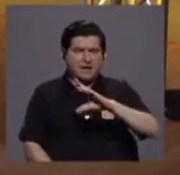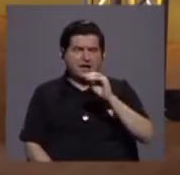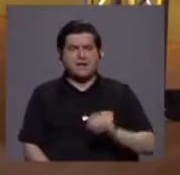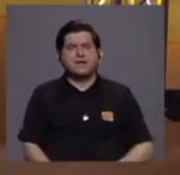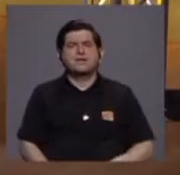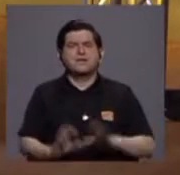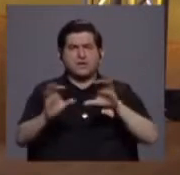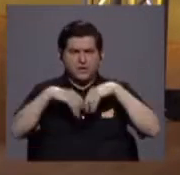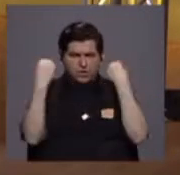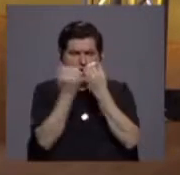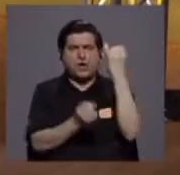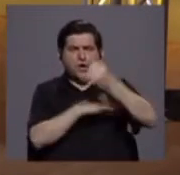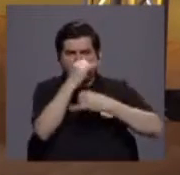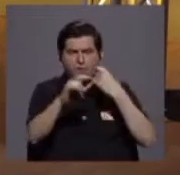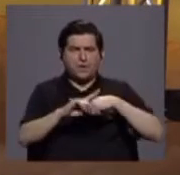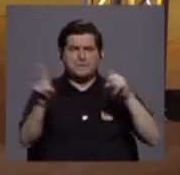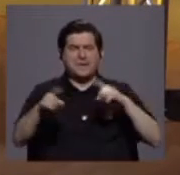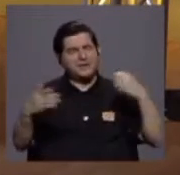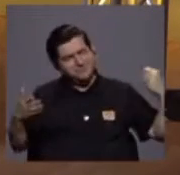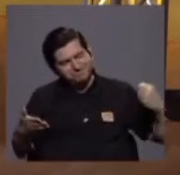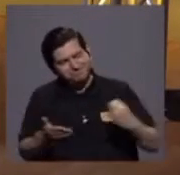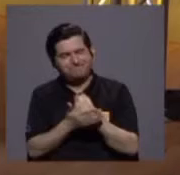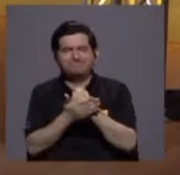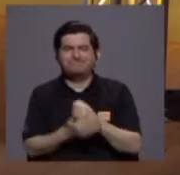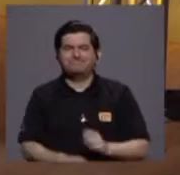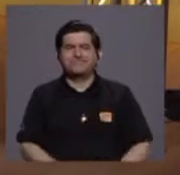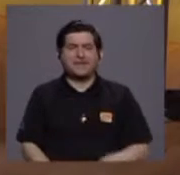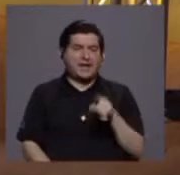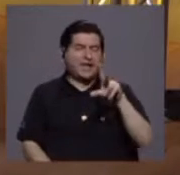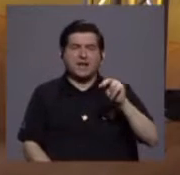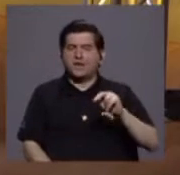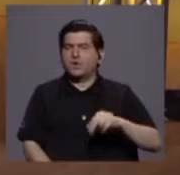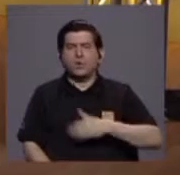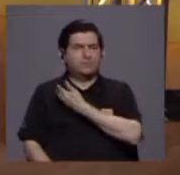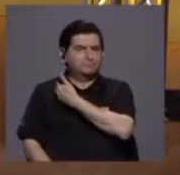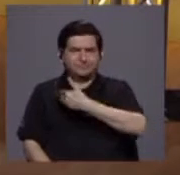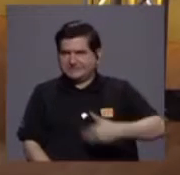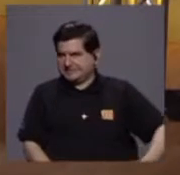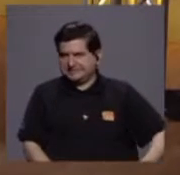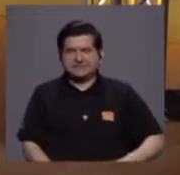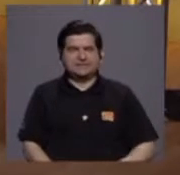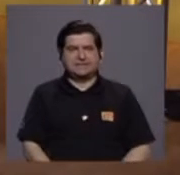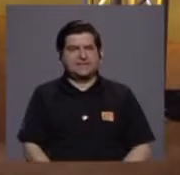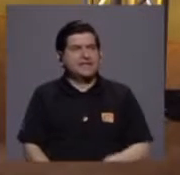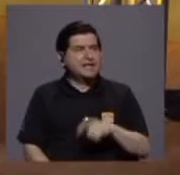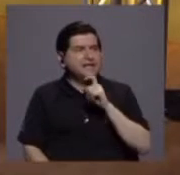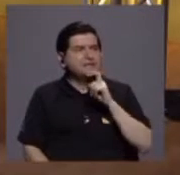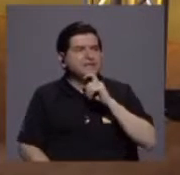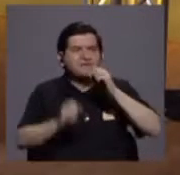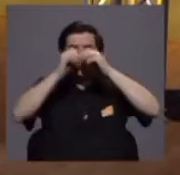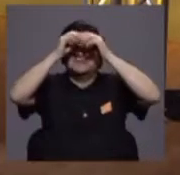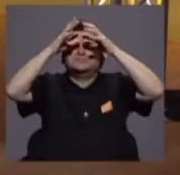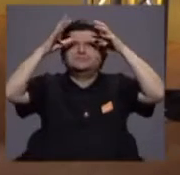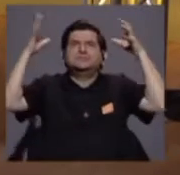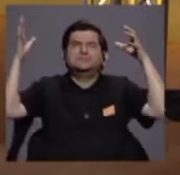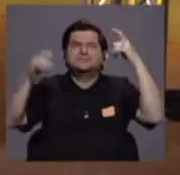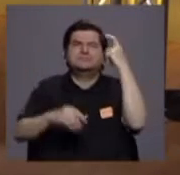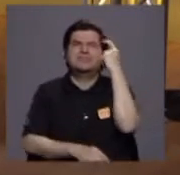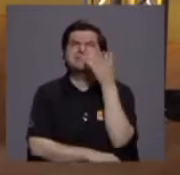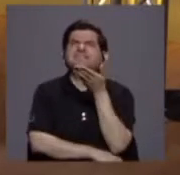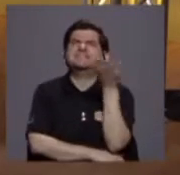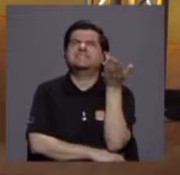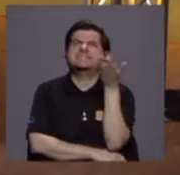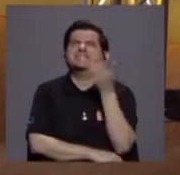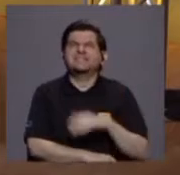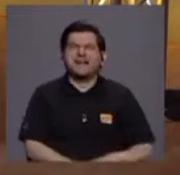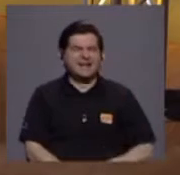organismos internacionales, pero fue una lástima que no fuera presidente. Bueno, difícil imaginarse qué estaría pensando